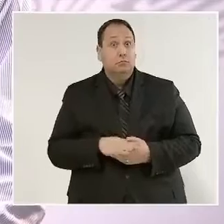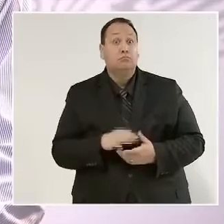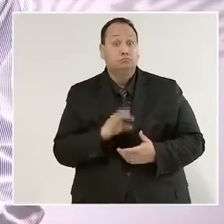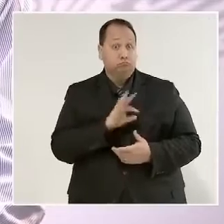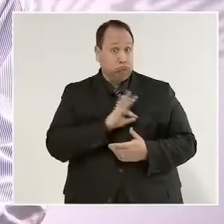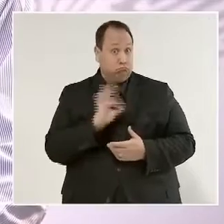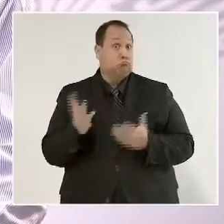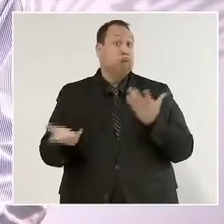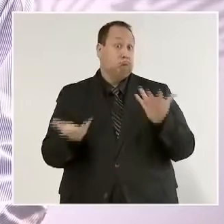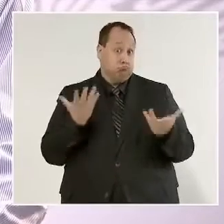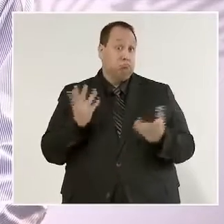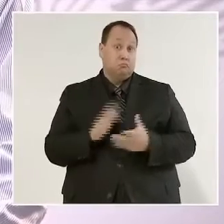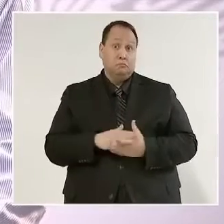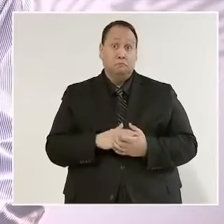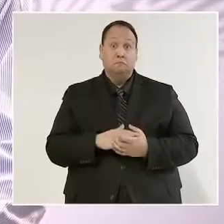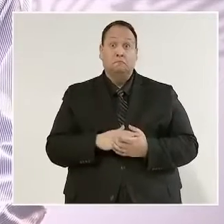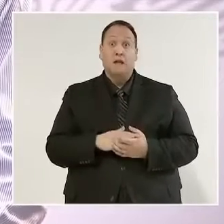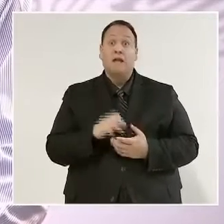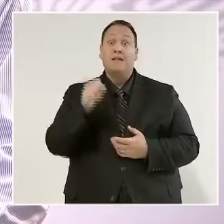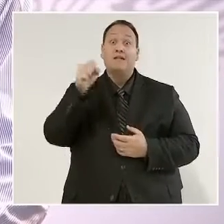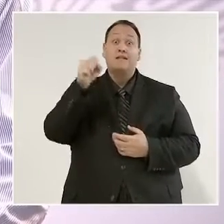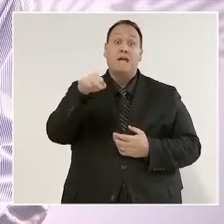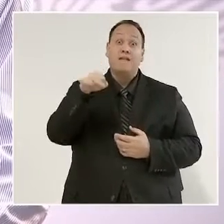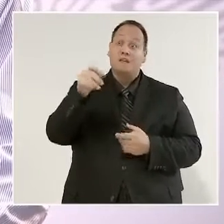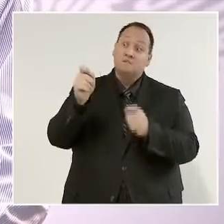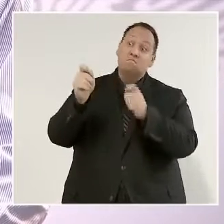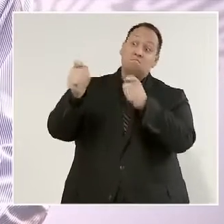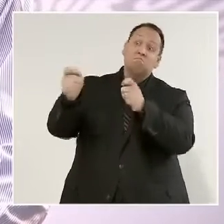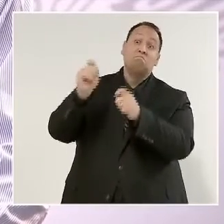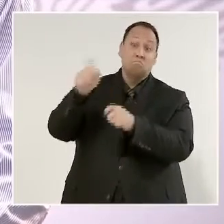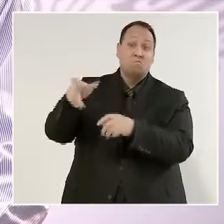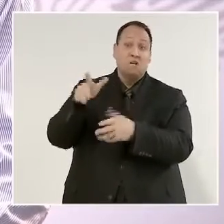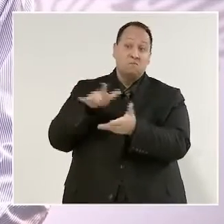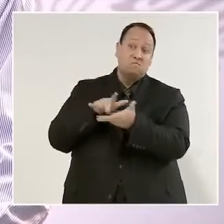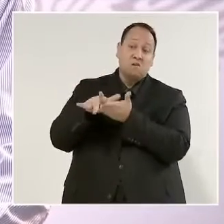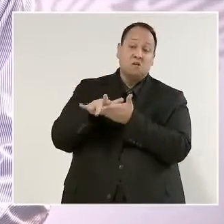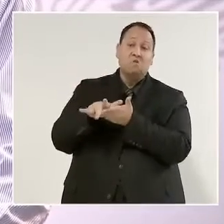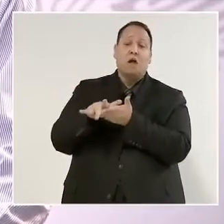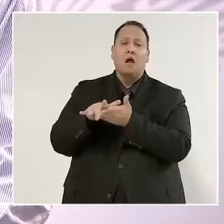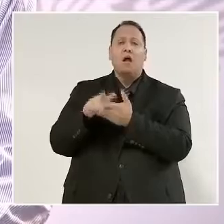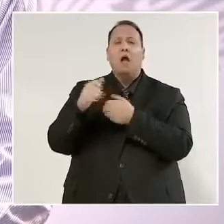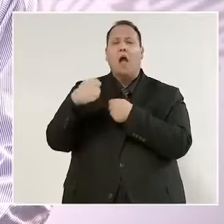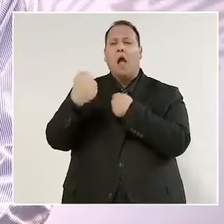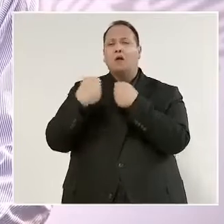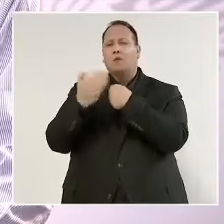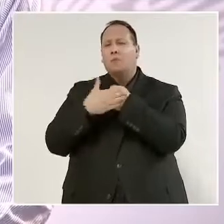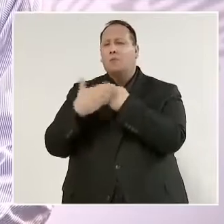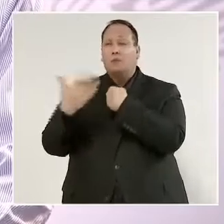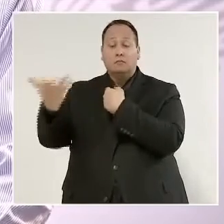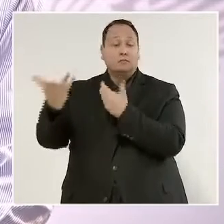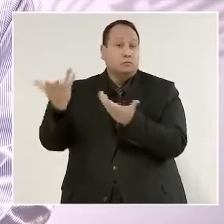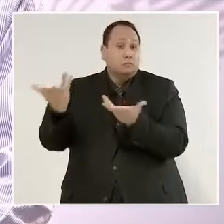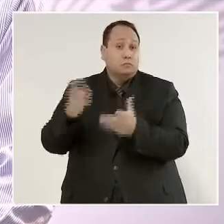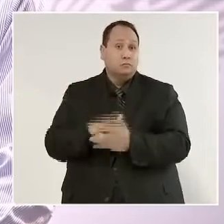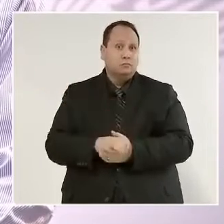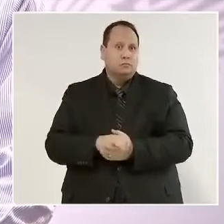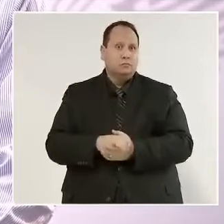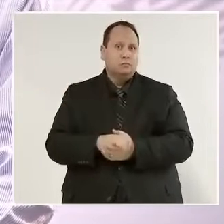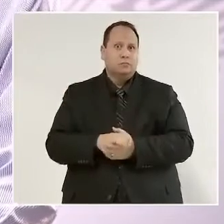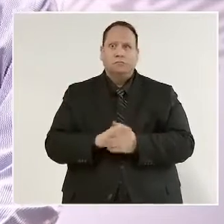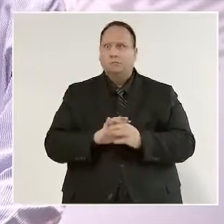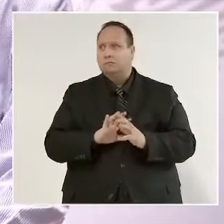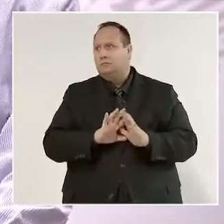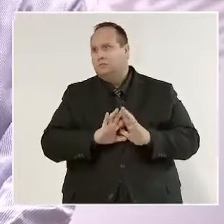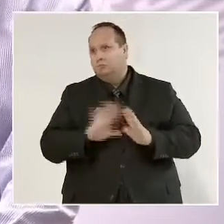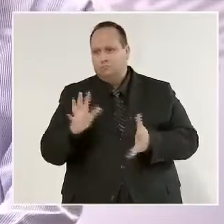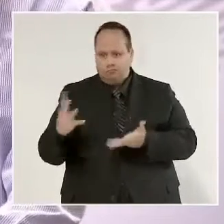le toque a San Felipe también para el año próximo. Entonces ya es